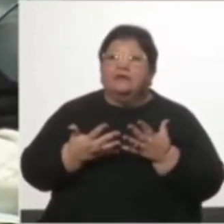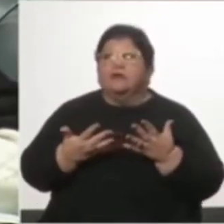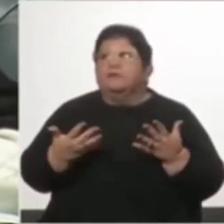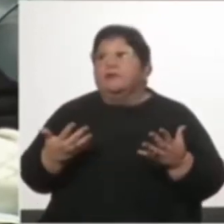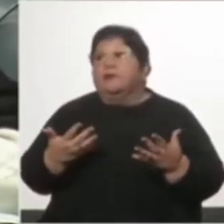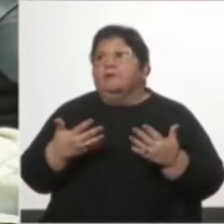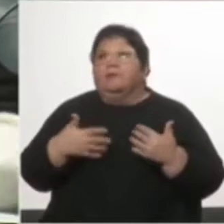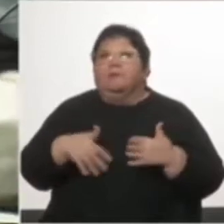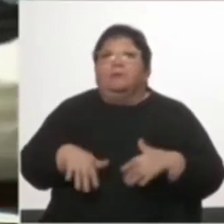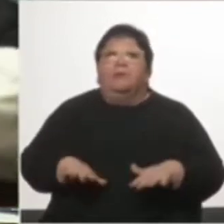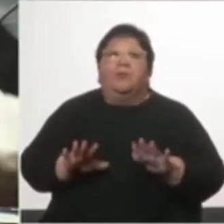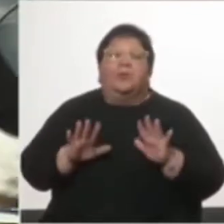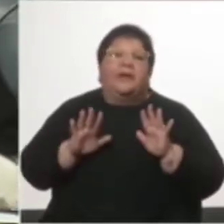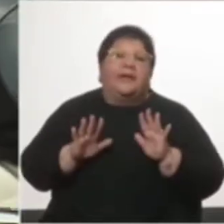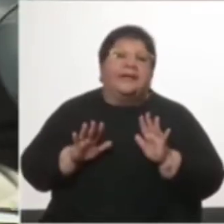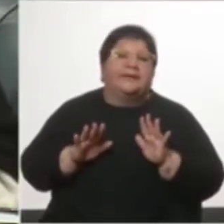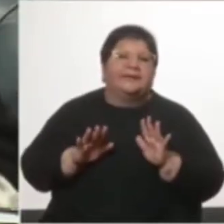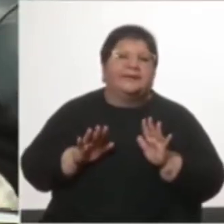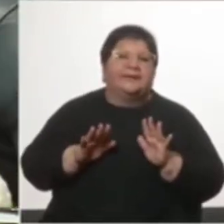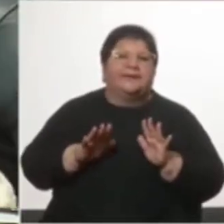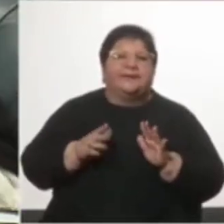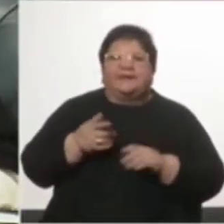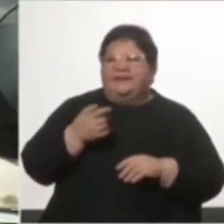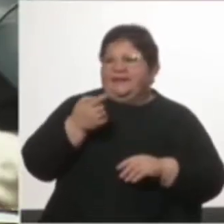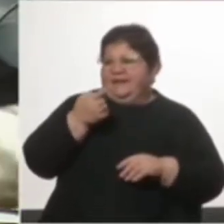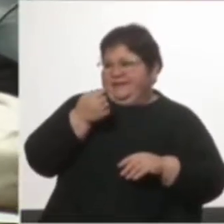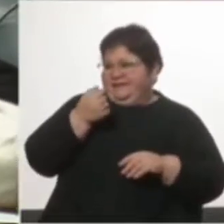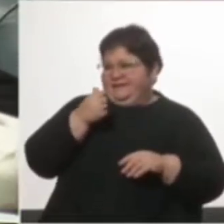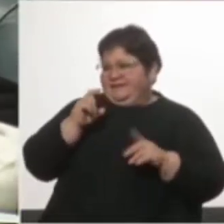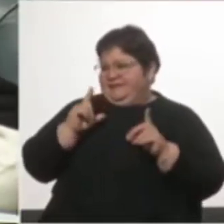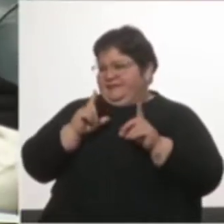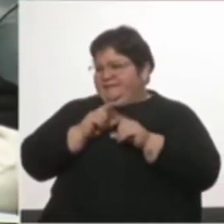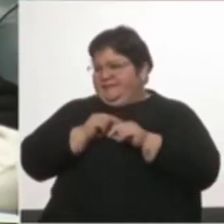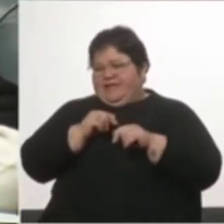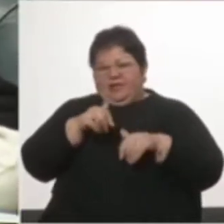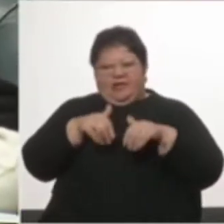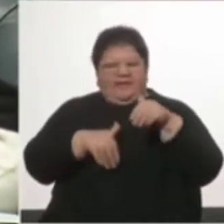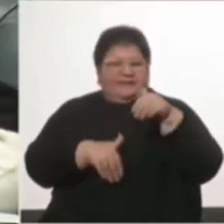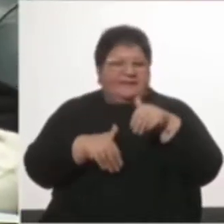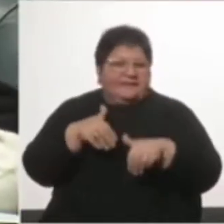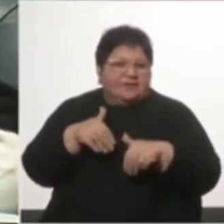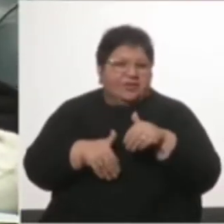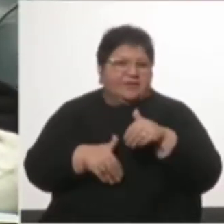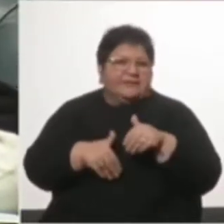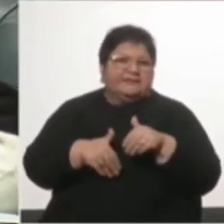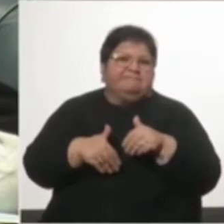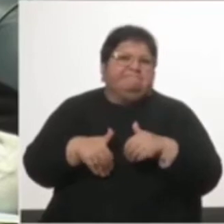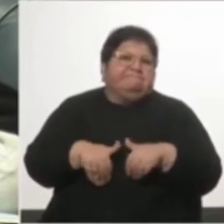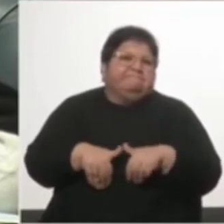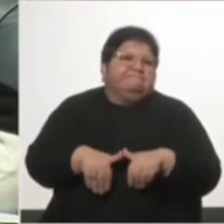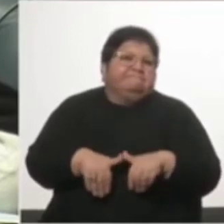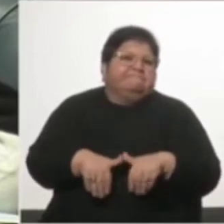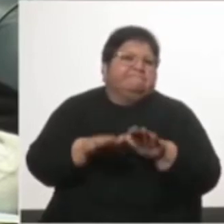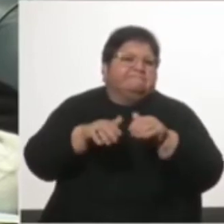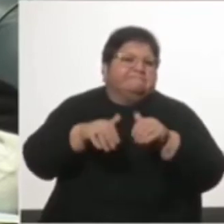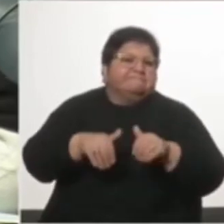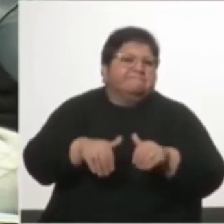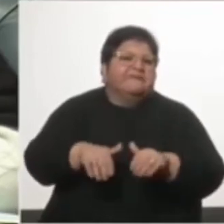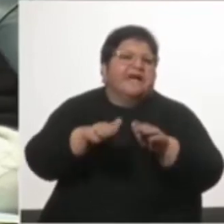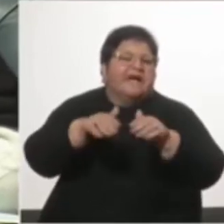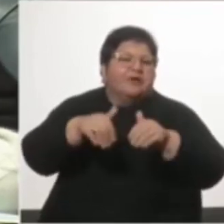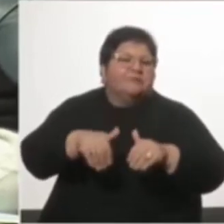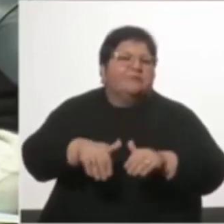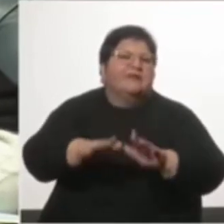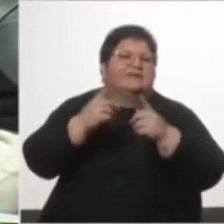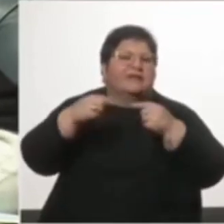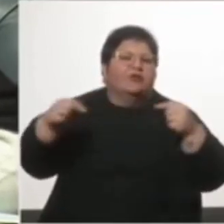electoral contaminaba y contaminó por un tiempo largo todo el escenario político. Desde la